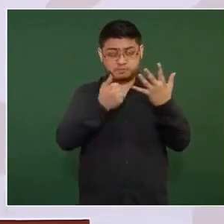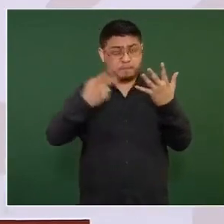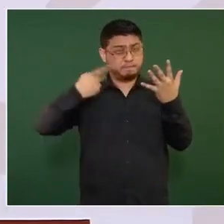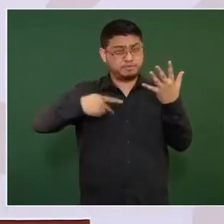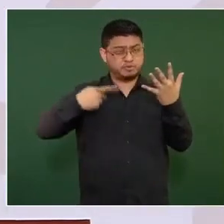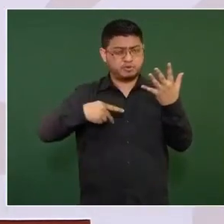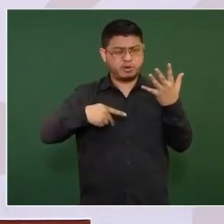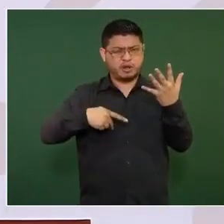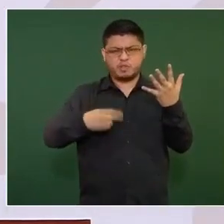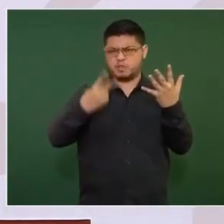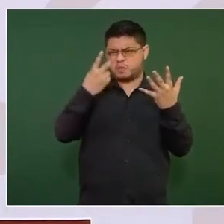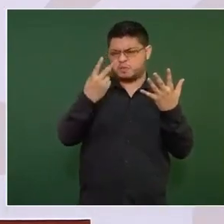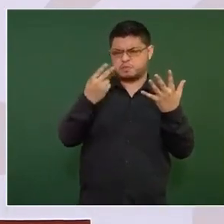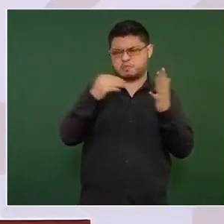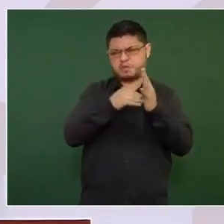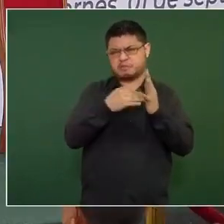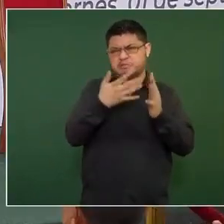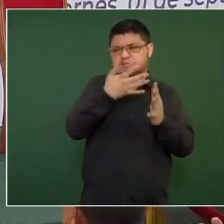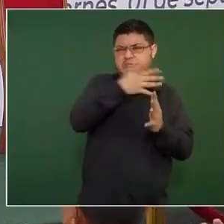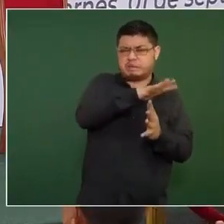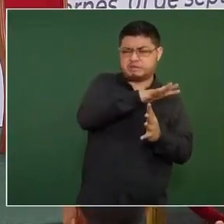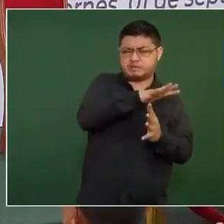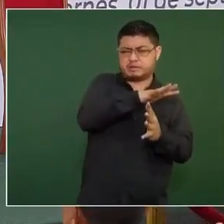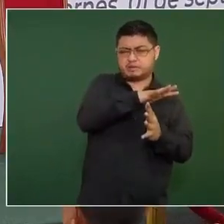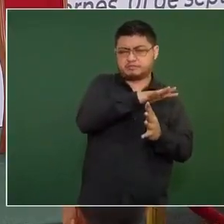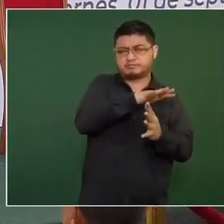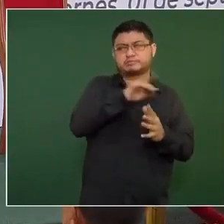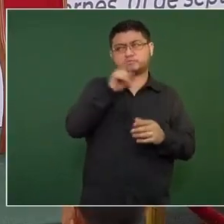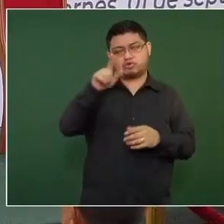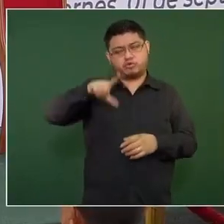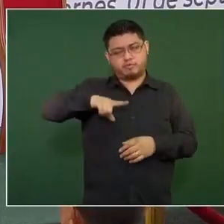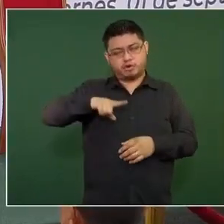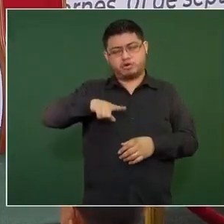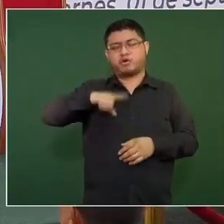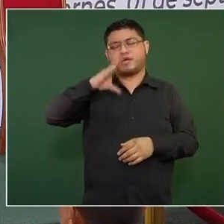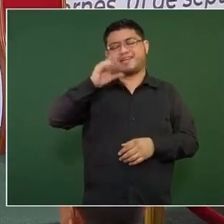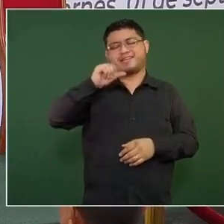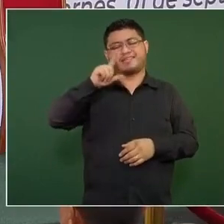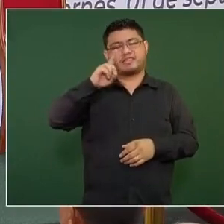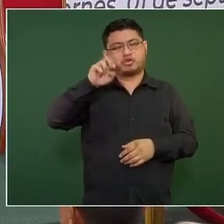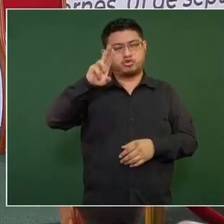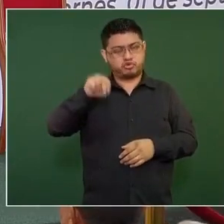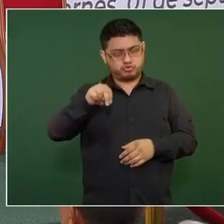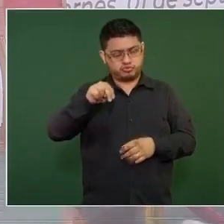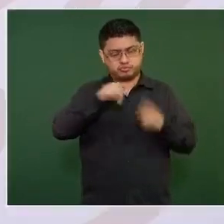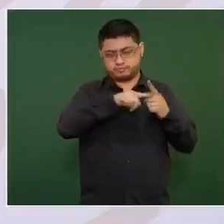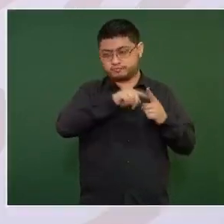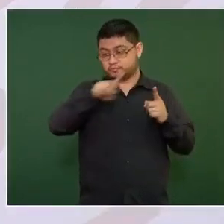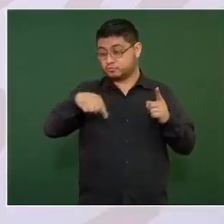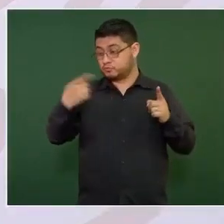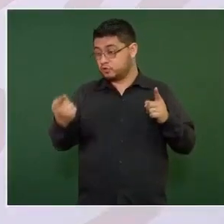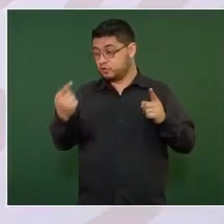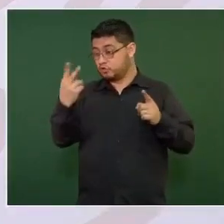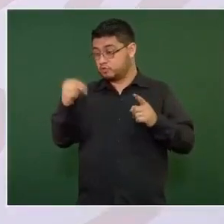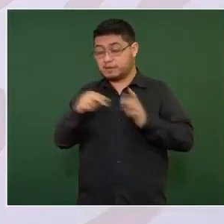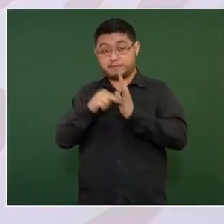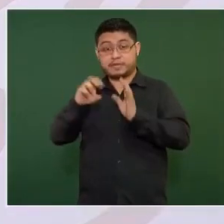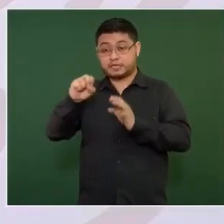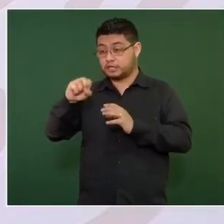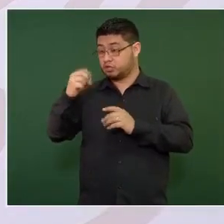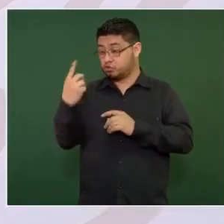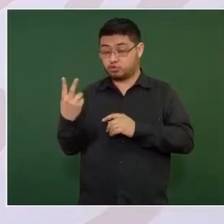año 2010, en que gobernaba Calderón, y el 2022, esta se